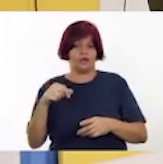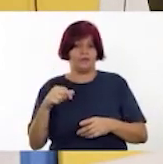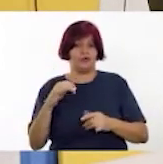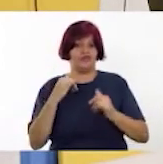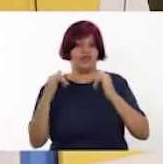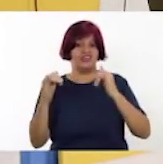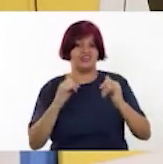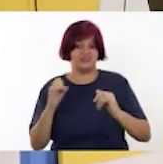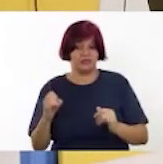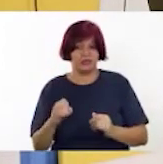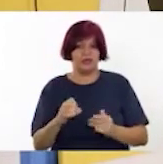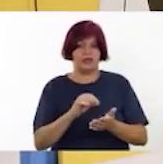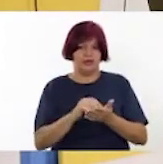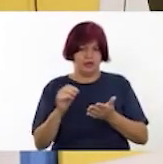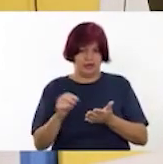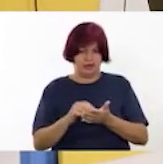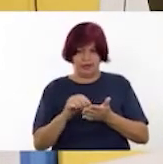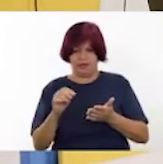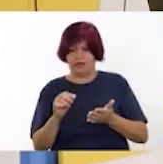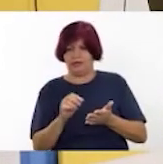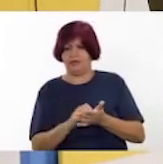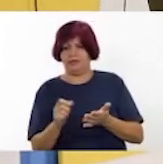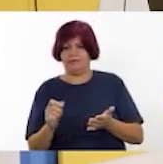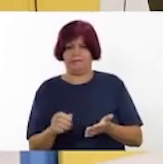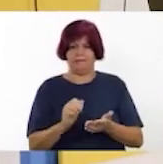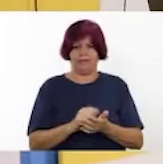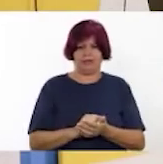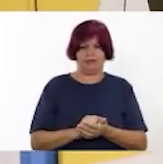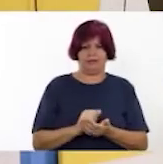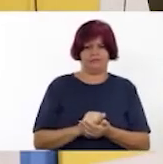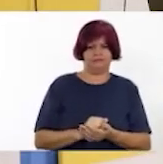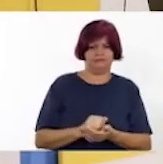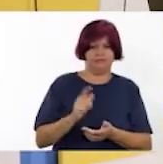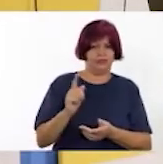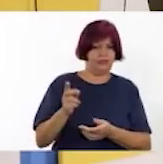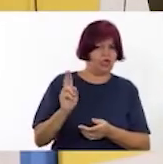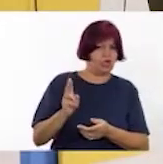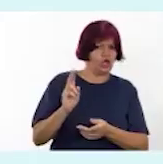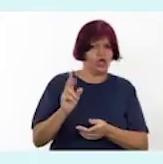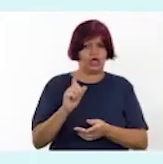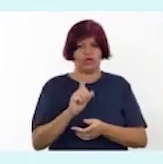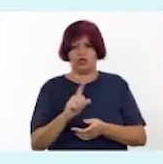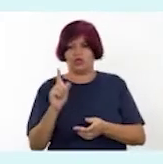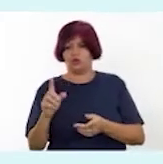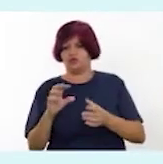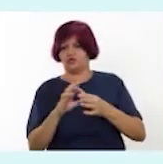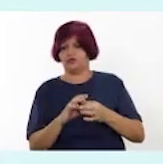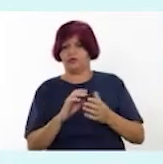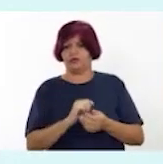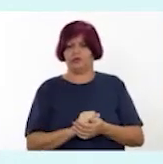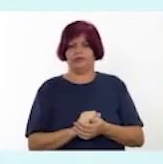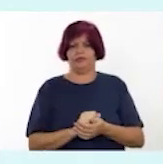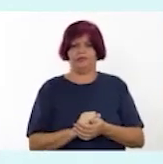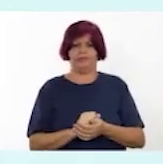ya en su momento cuando trabajaron propiedades de las potencias, incluso en semestres anteriores,